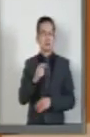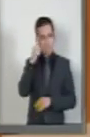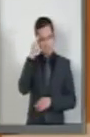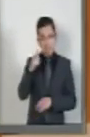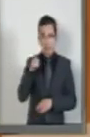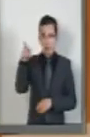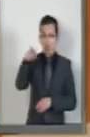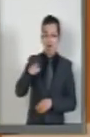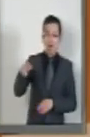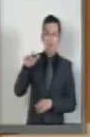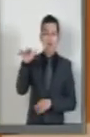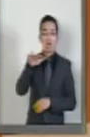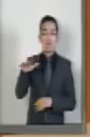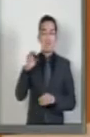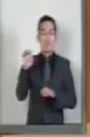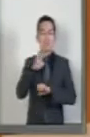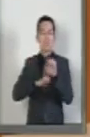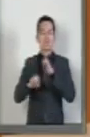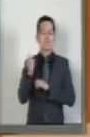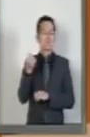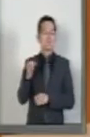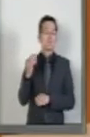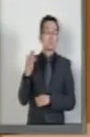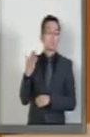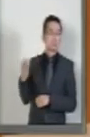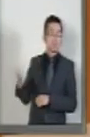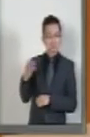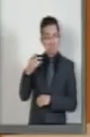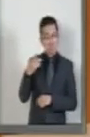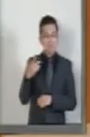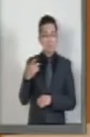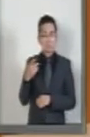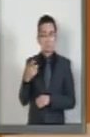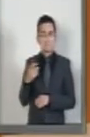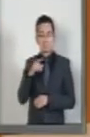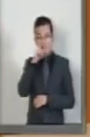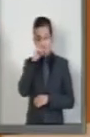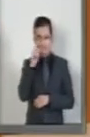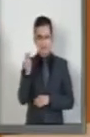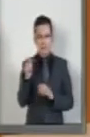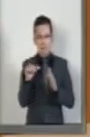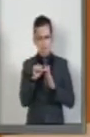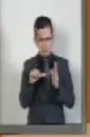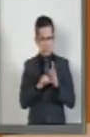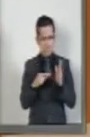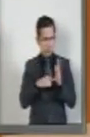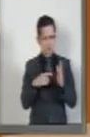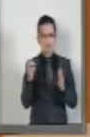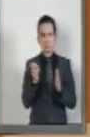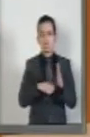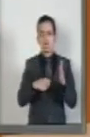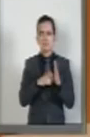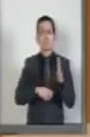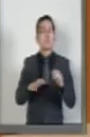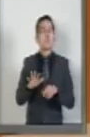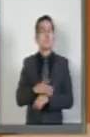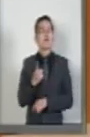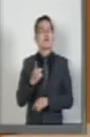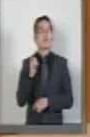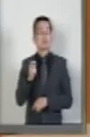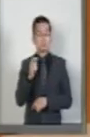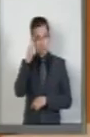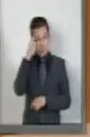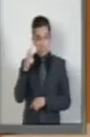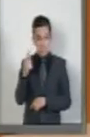los grandes empresarios para modificar varios artículos, toda vez que la obligación de